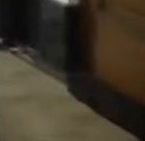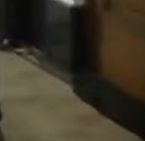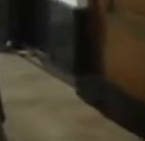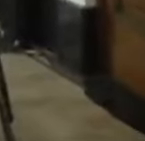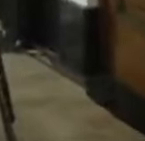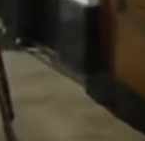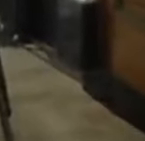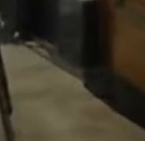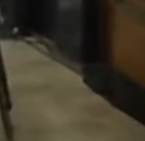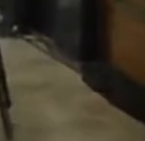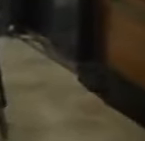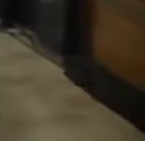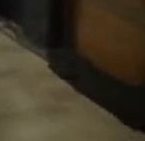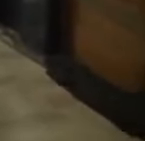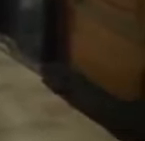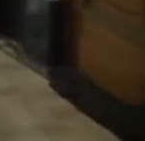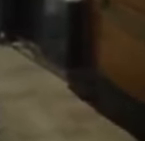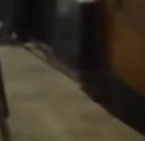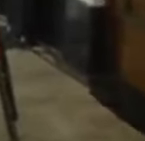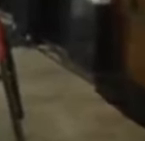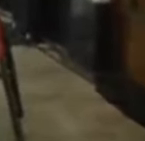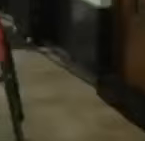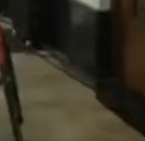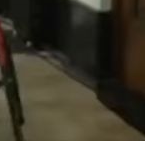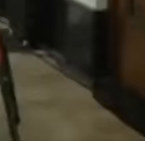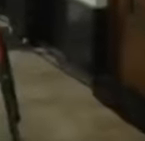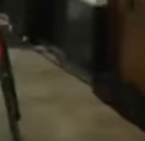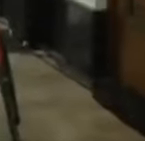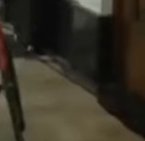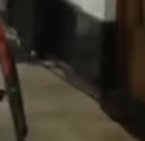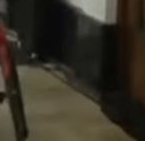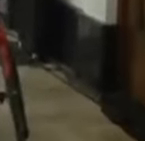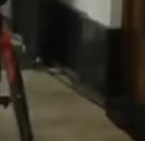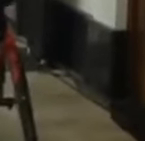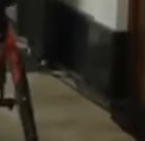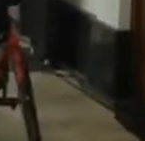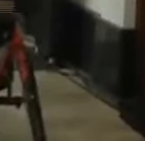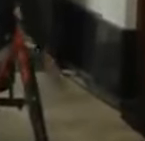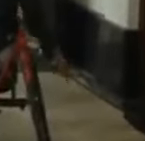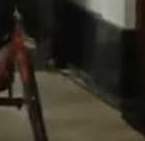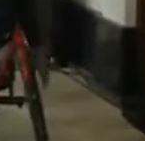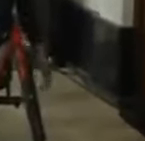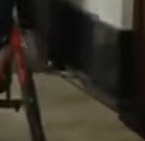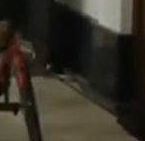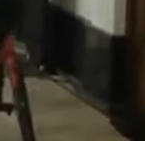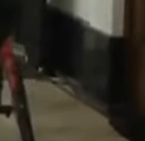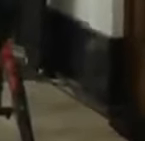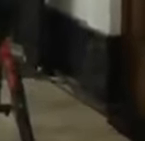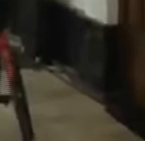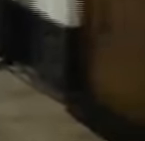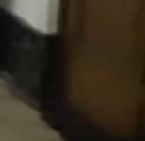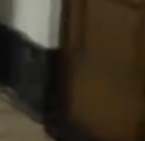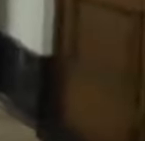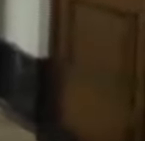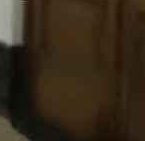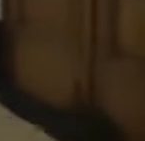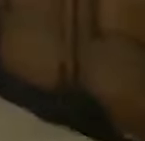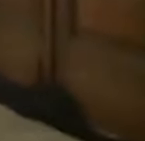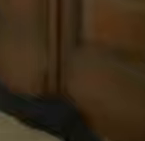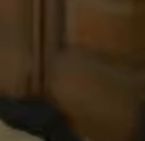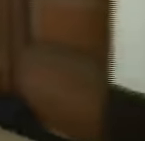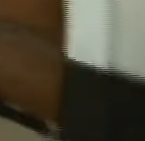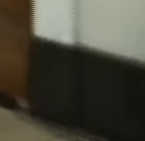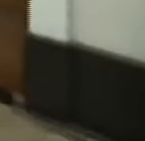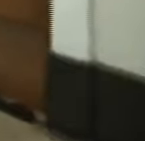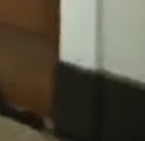aún el recorrido por los pasillos del jardín del Palacio Federal Legislativo en compañía del